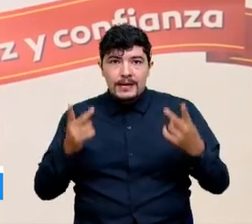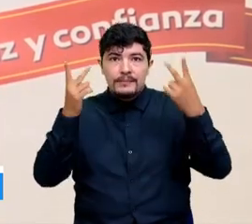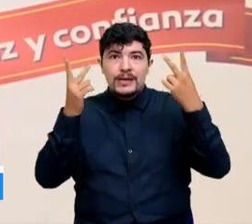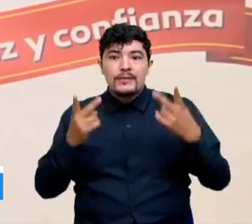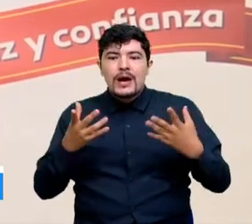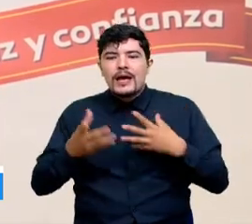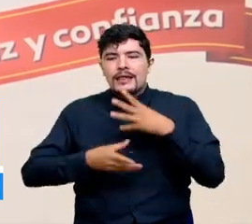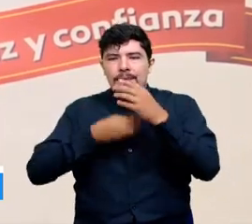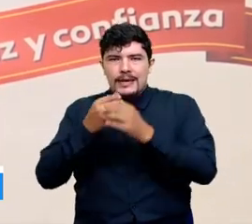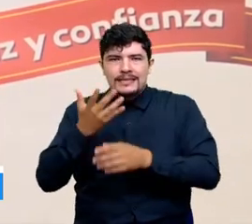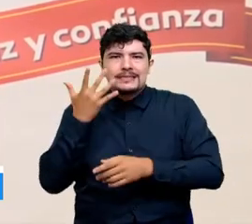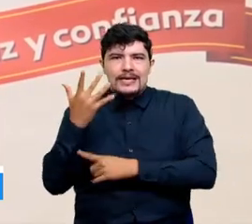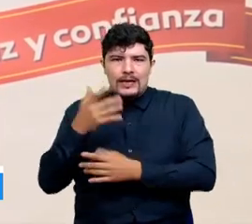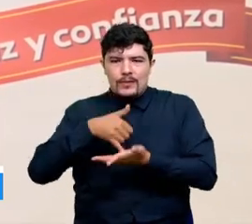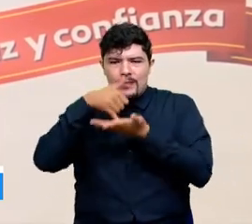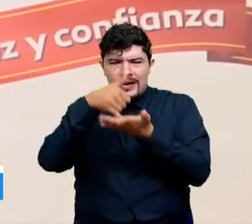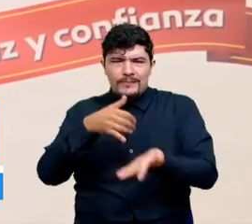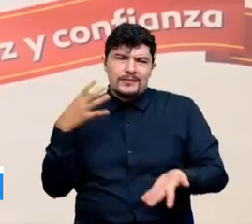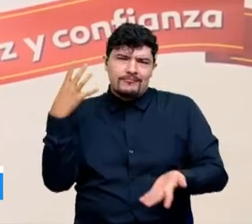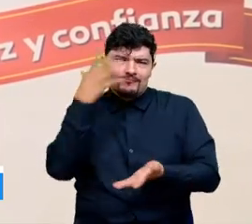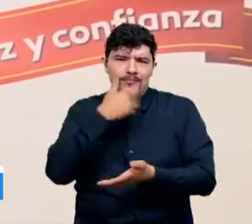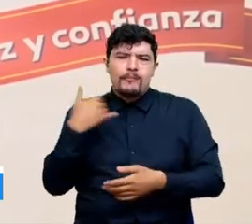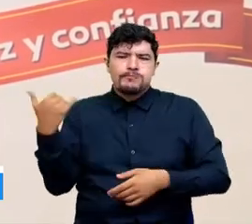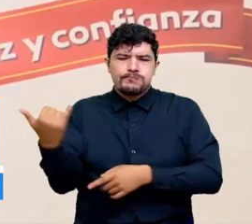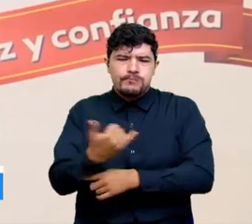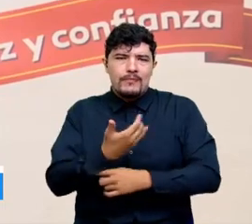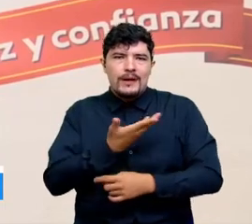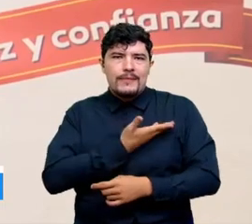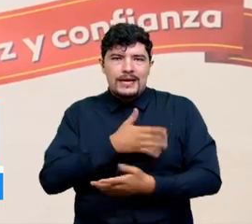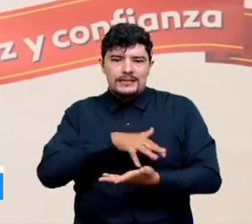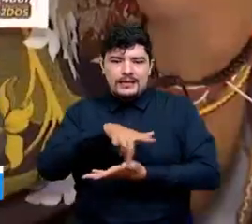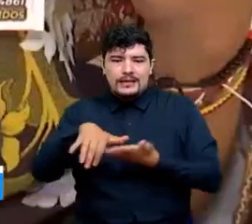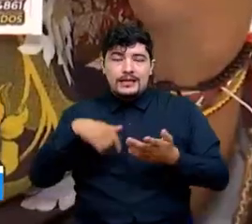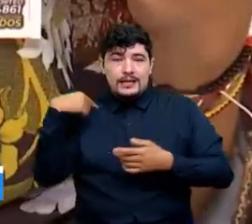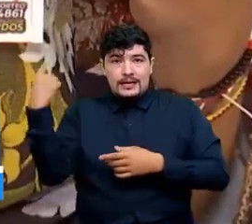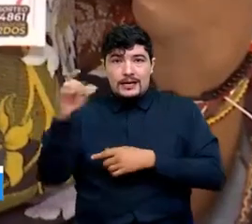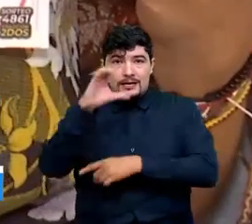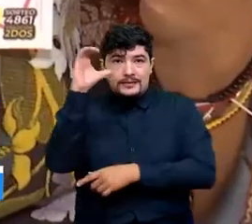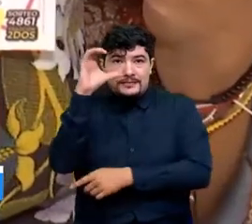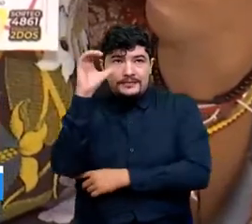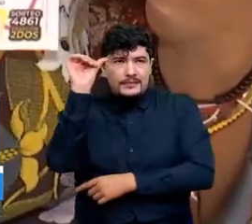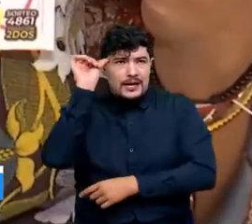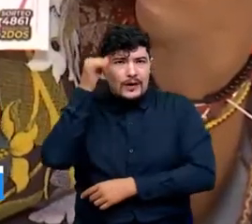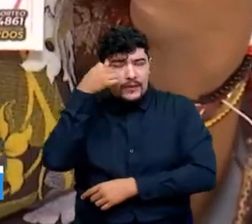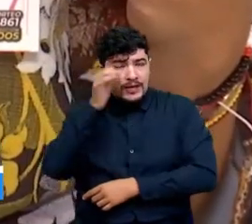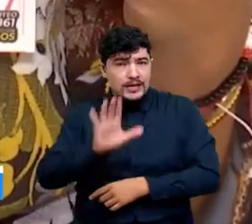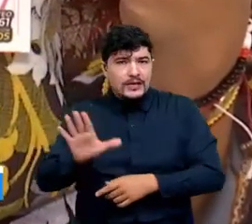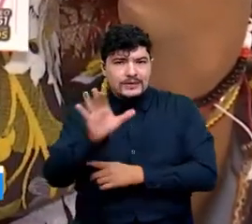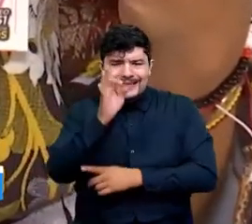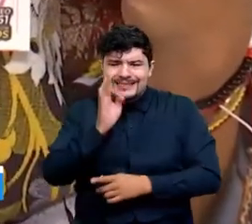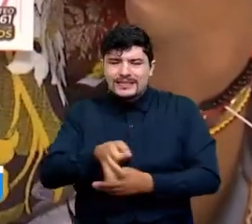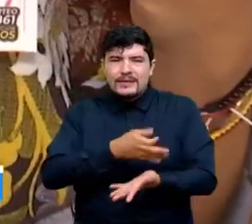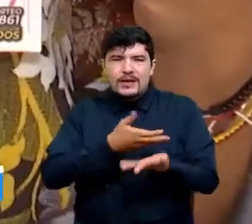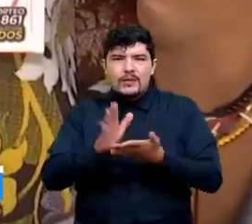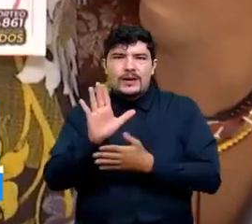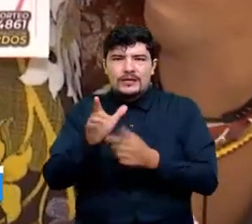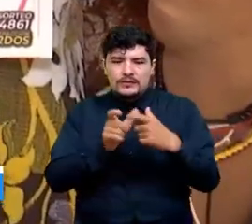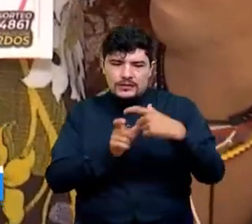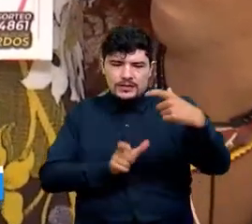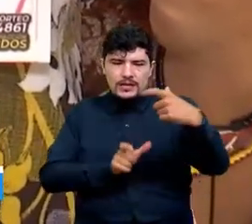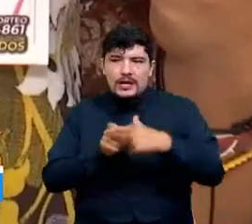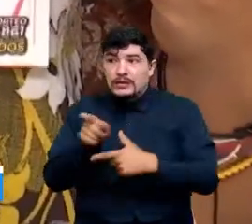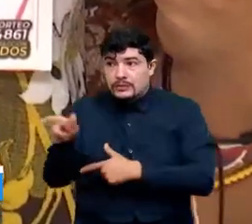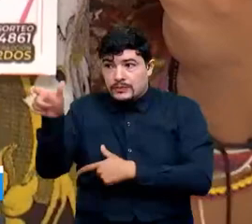premios maravillosos para todas las madres de santander y de color recuerde siempre comprar su billete o fracción con su